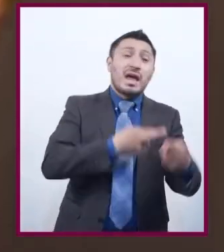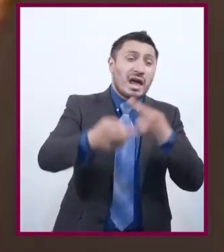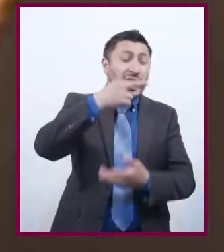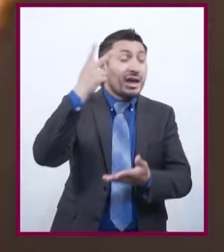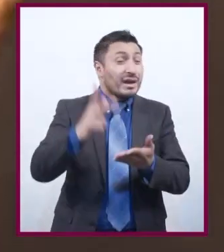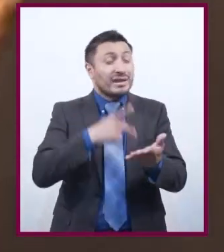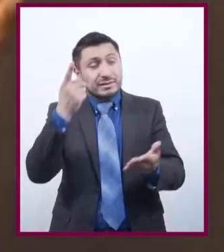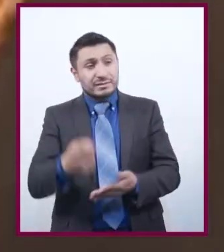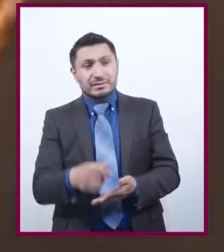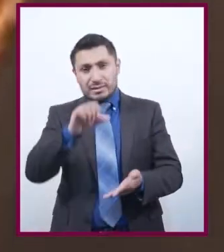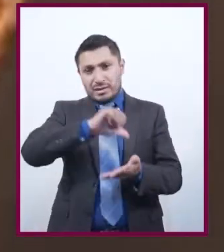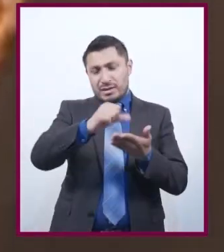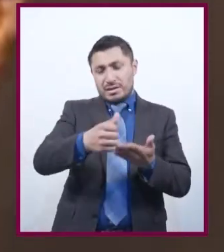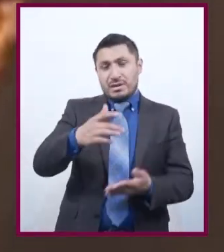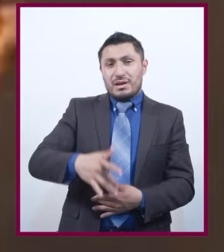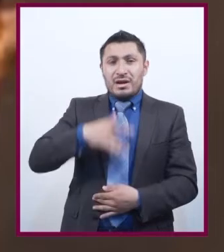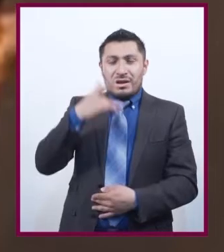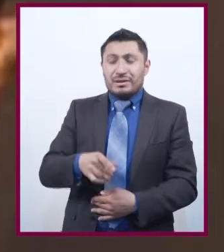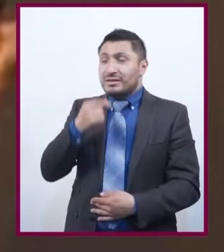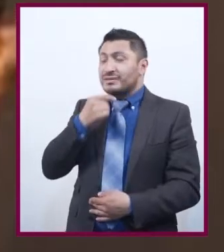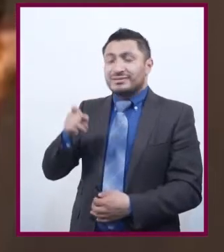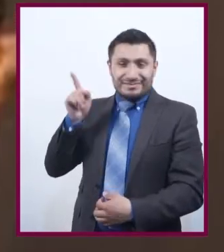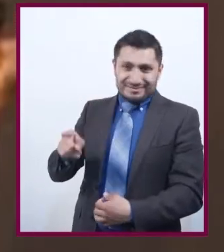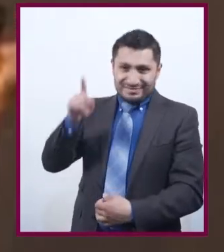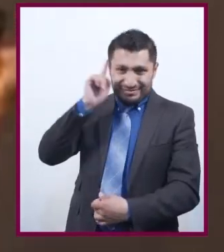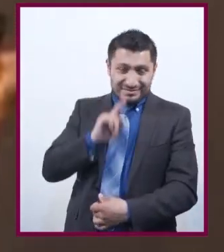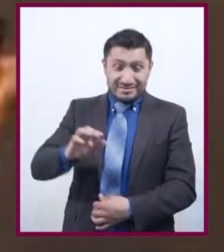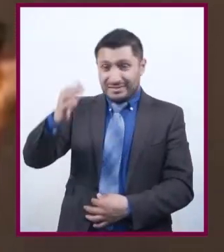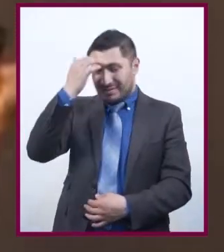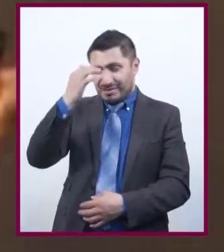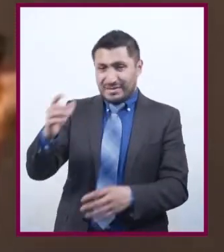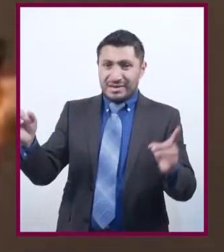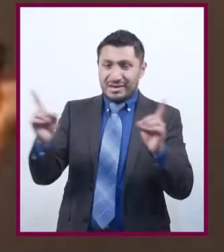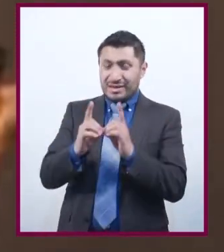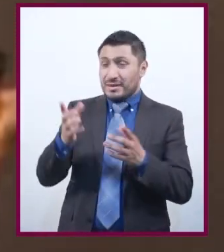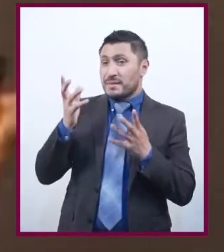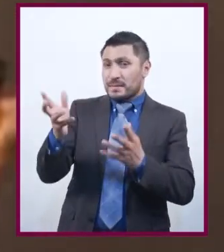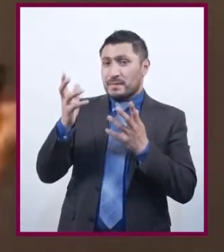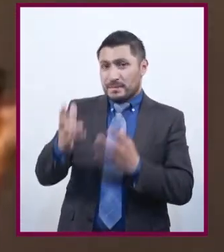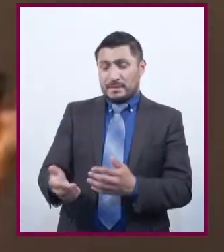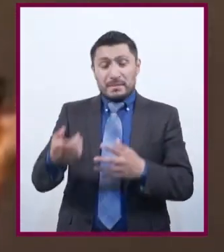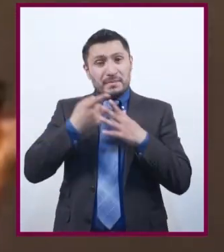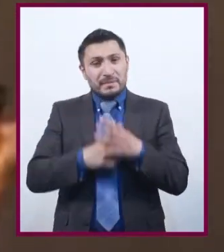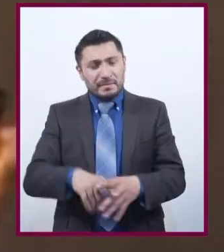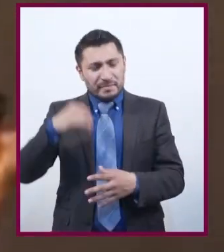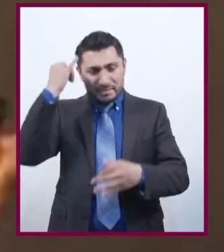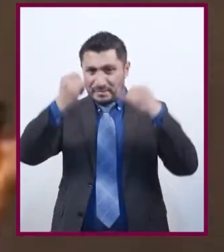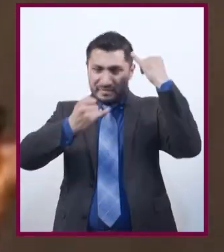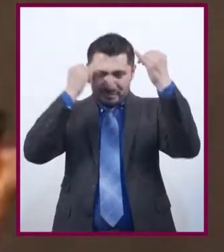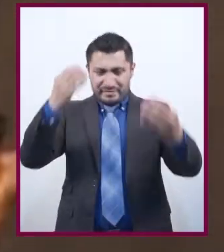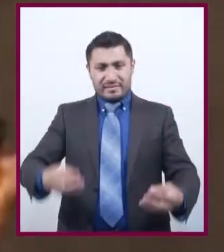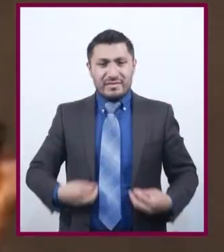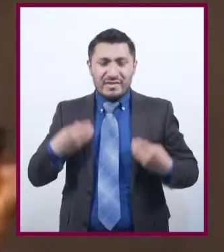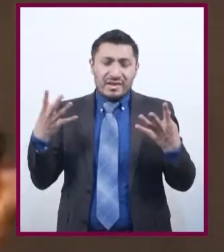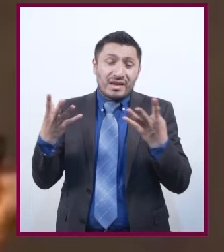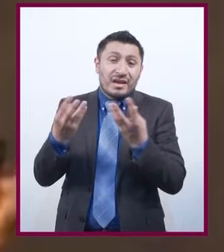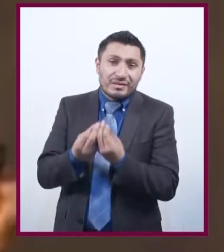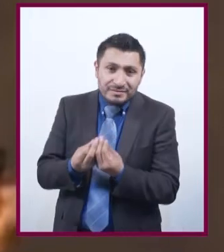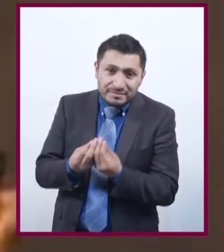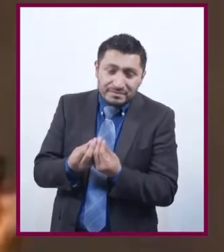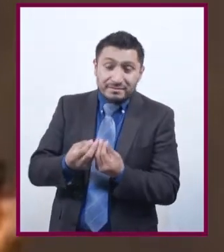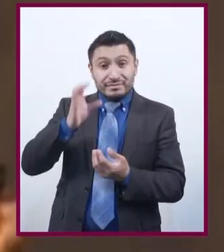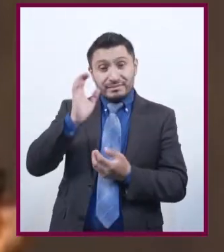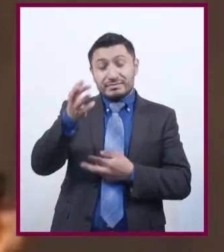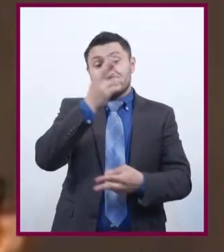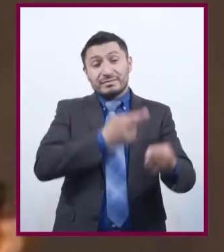solicitó que luego regresara el enanito se había enamorado de la infanta y al conocer sus deseos comenzó a imaginar